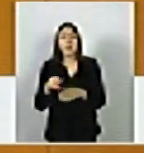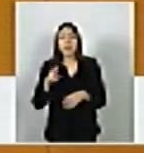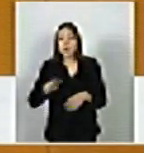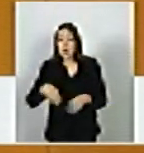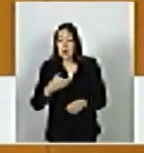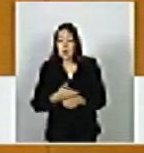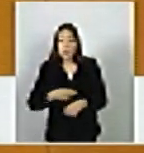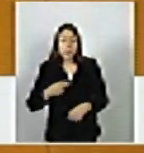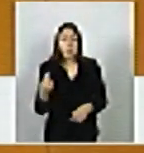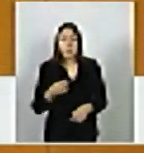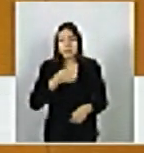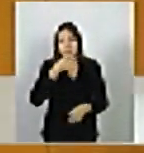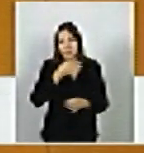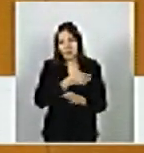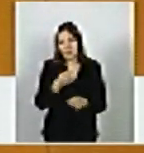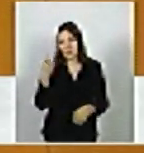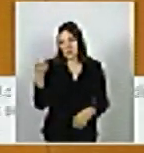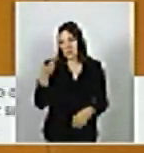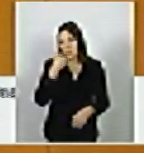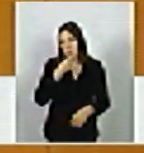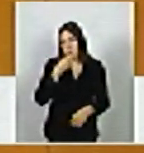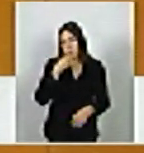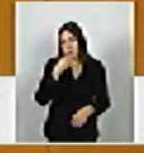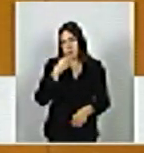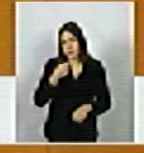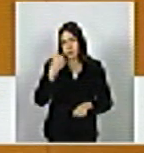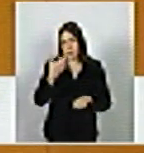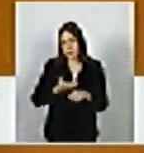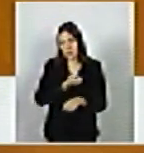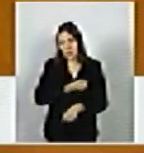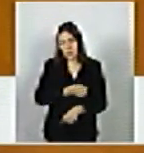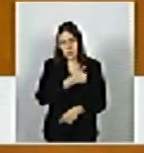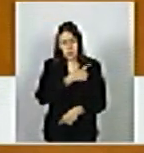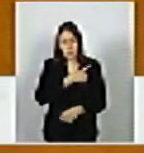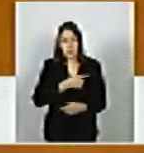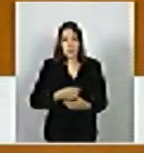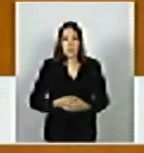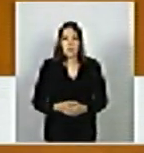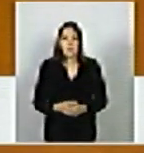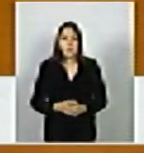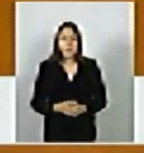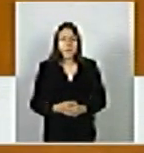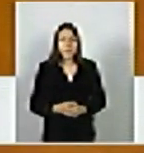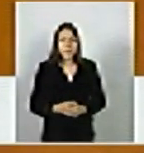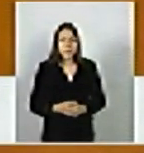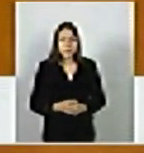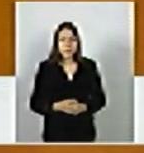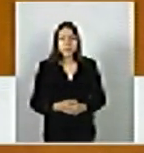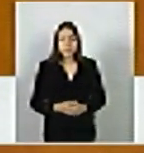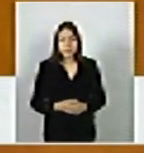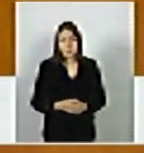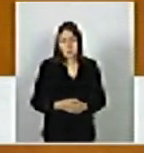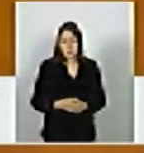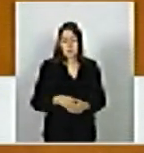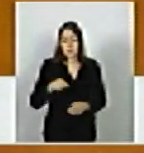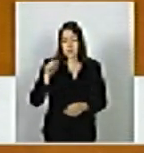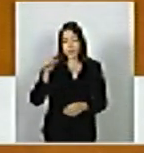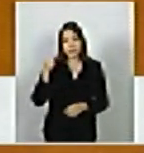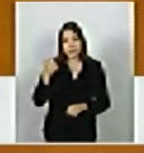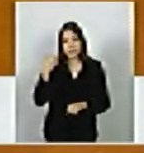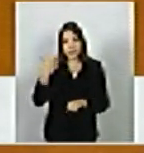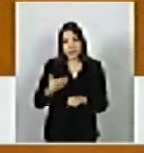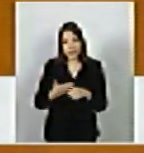médicamente, declaró el funcionario federal. La Secretaría de Hacienda ha informado que el